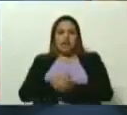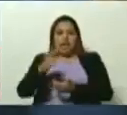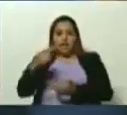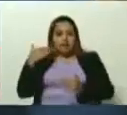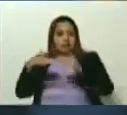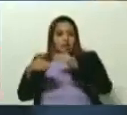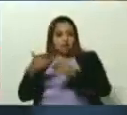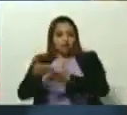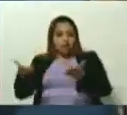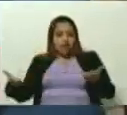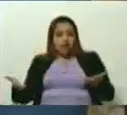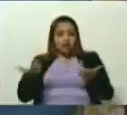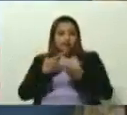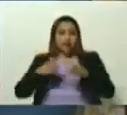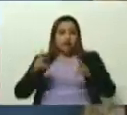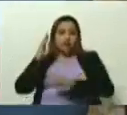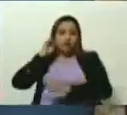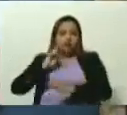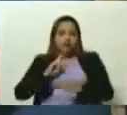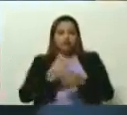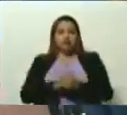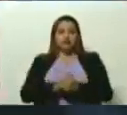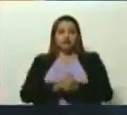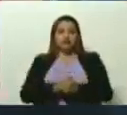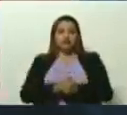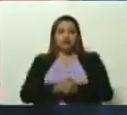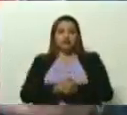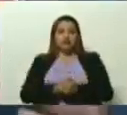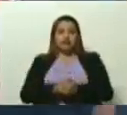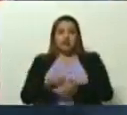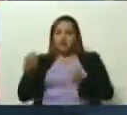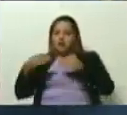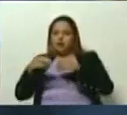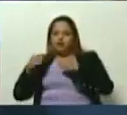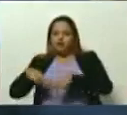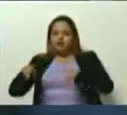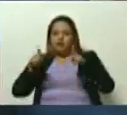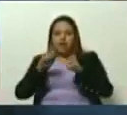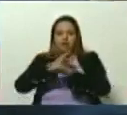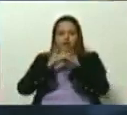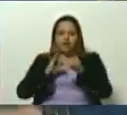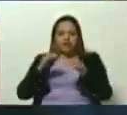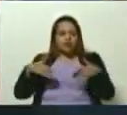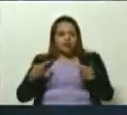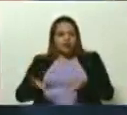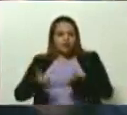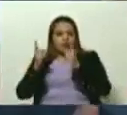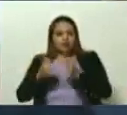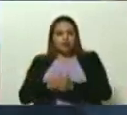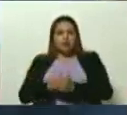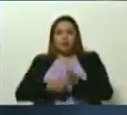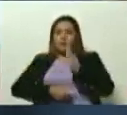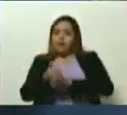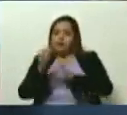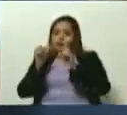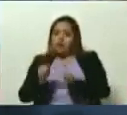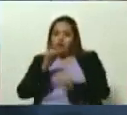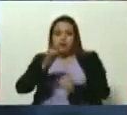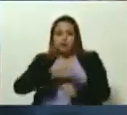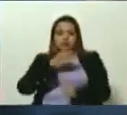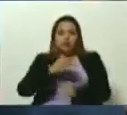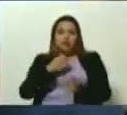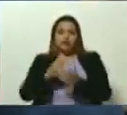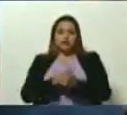nos manda el libertador Simón Bolívar, bueno, de la mayor suma de felicidad posible, la mayor suma de seguridad social.